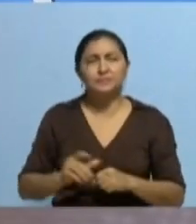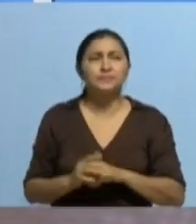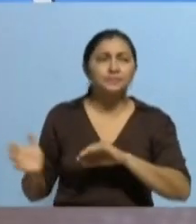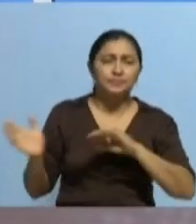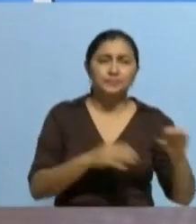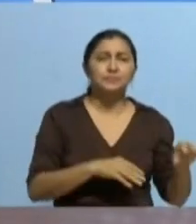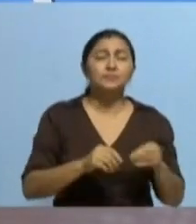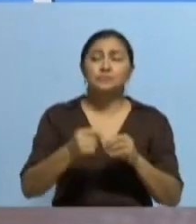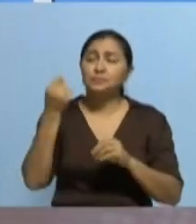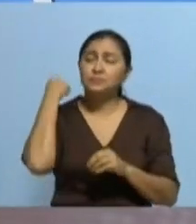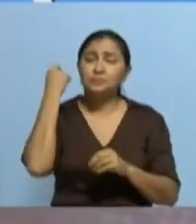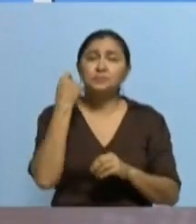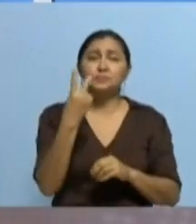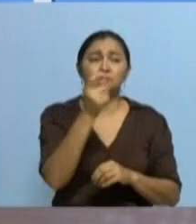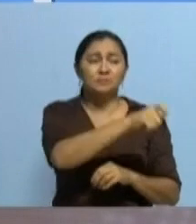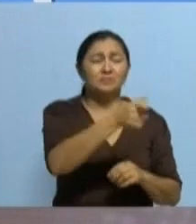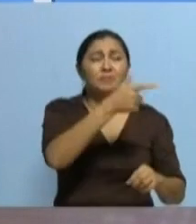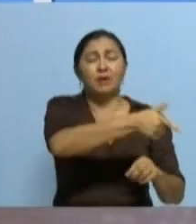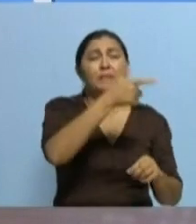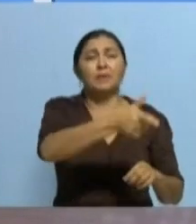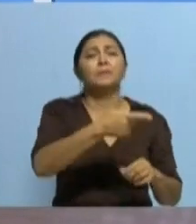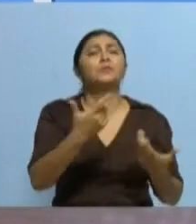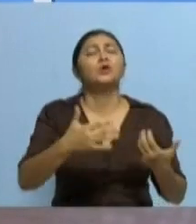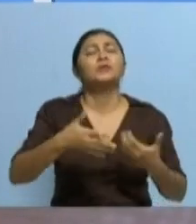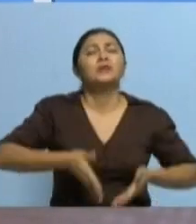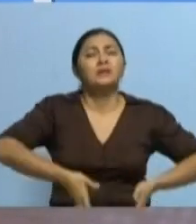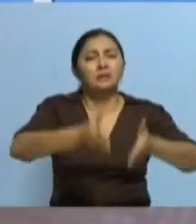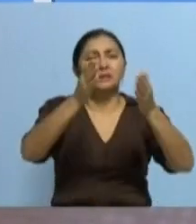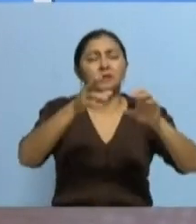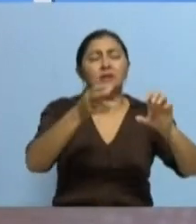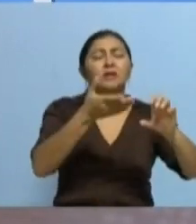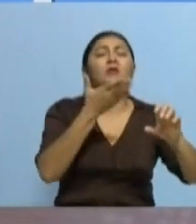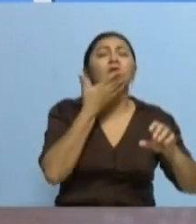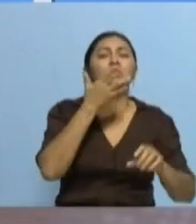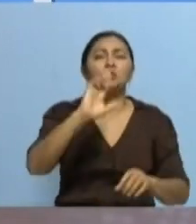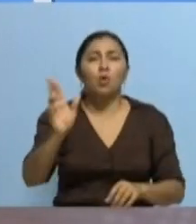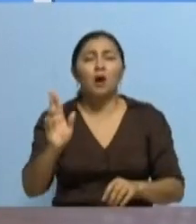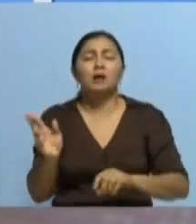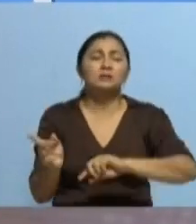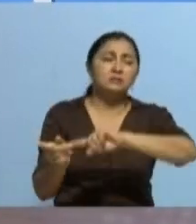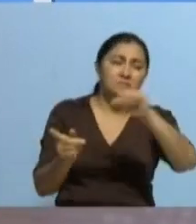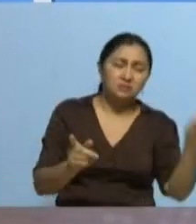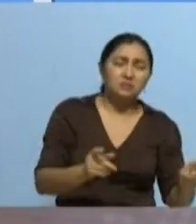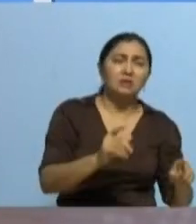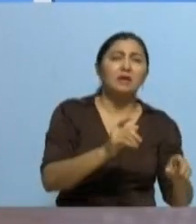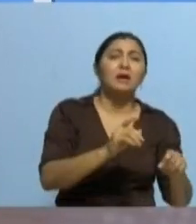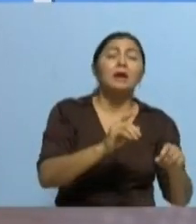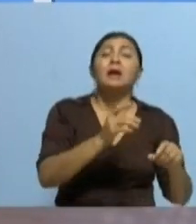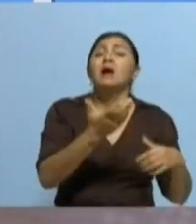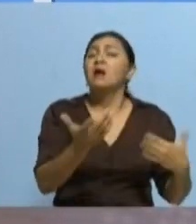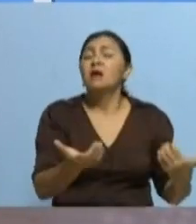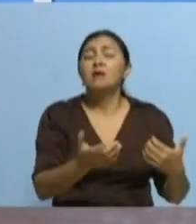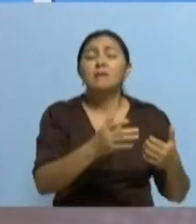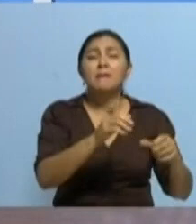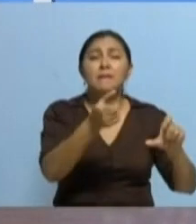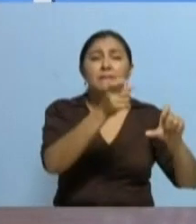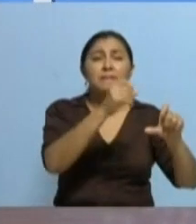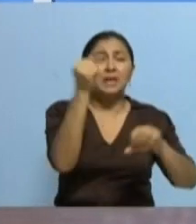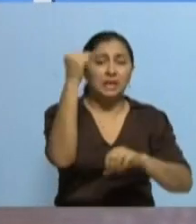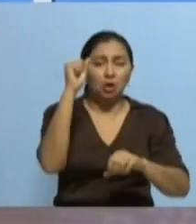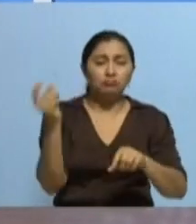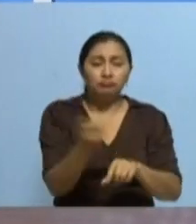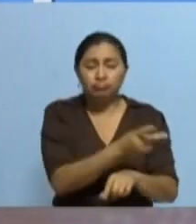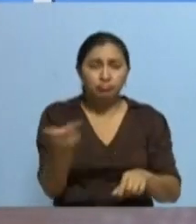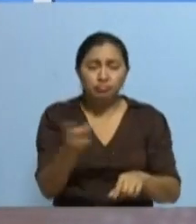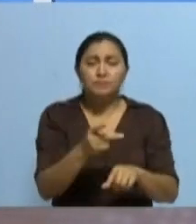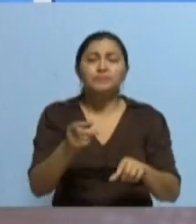dos asesinatos y continuos atracos que se presentan en la vía Riohacha-Maicao, que se encuentra precisamente en reparación. Las autoridades de La Guajira anunciaron que